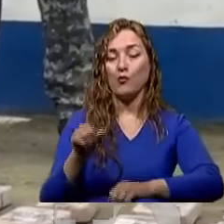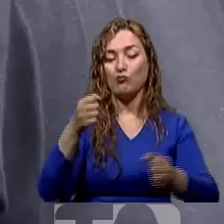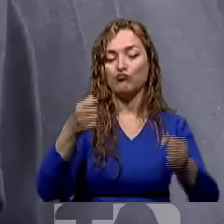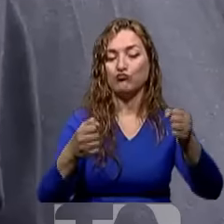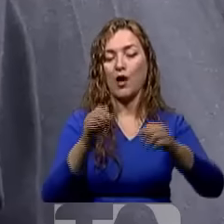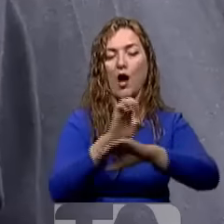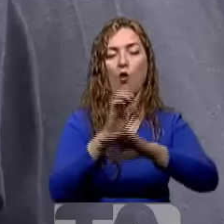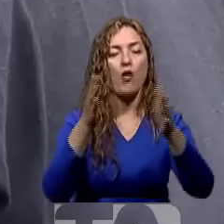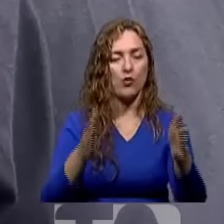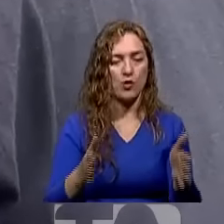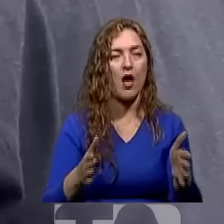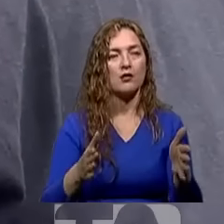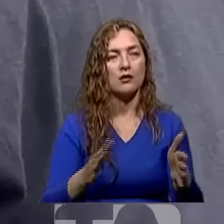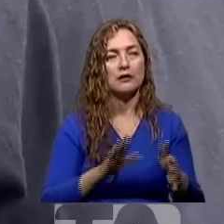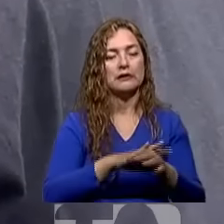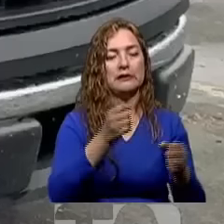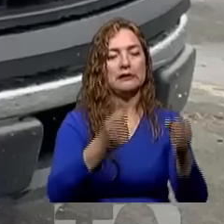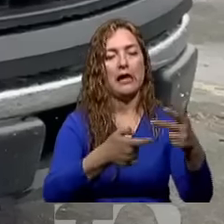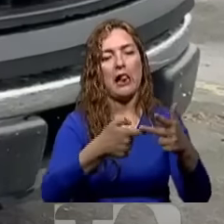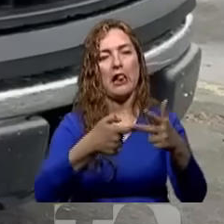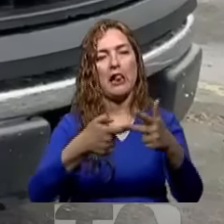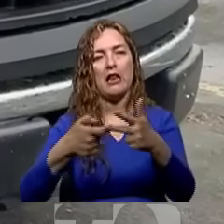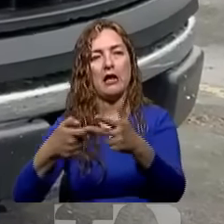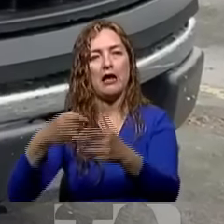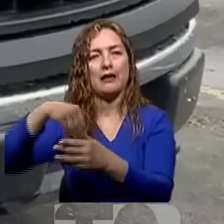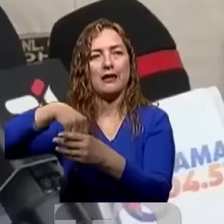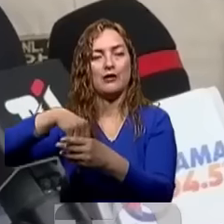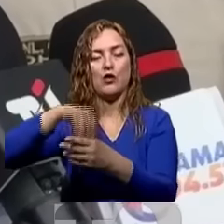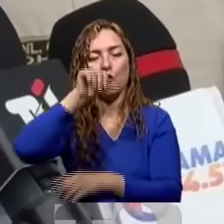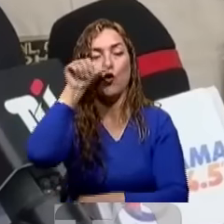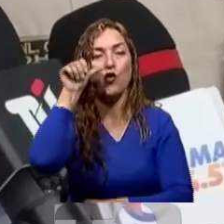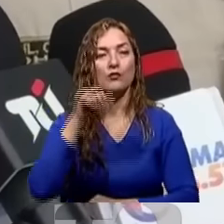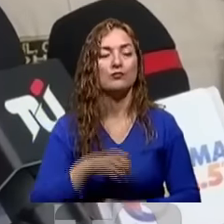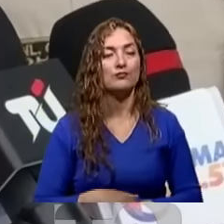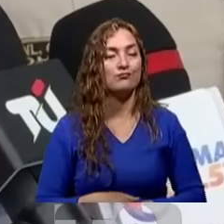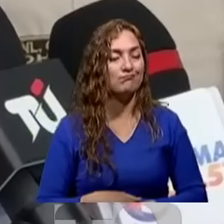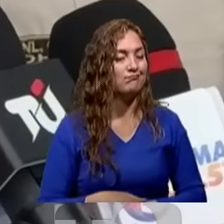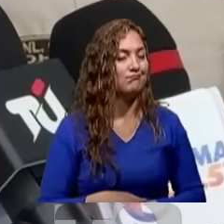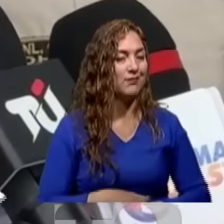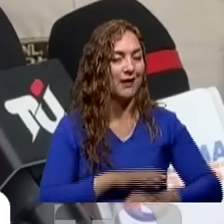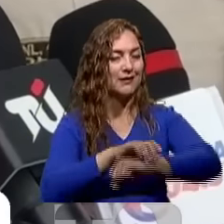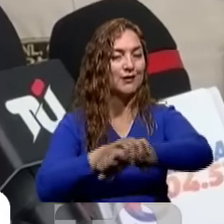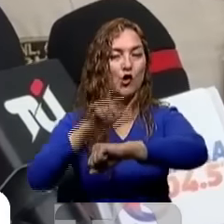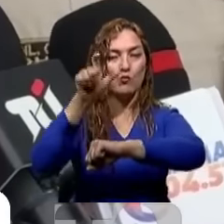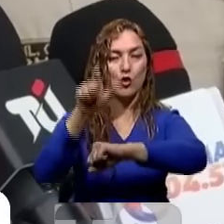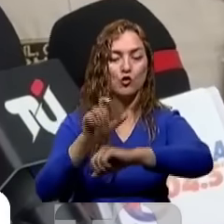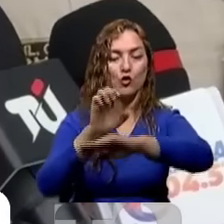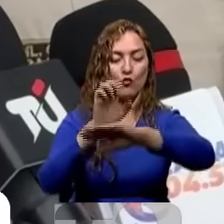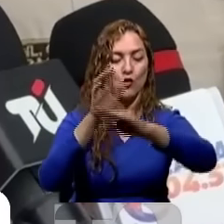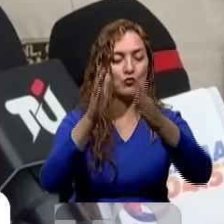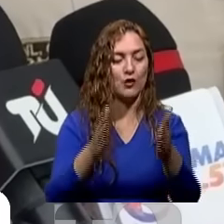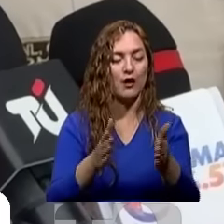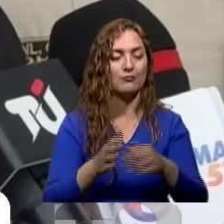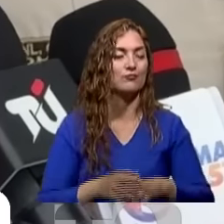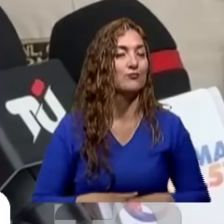nacionalidad ecuatoriana y la retención del vehículo en el que se movilizaba la droga. Tenemos como detenido a un ciudadano ecuatoriano,